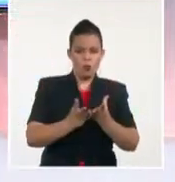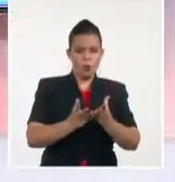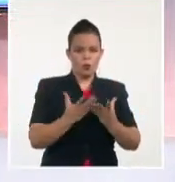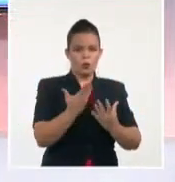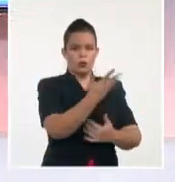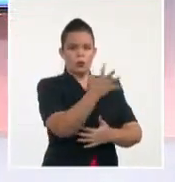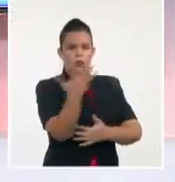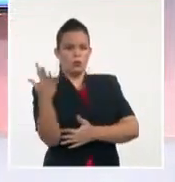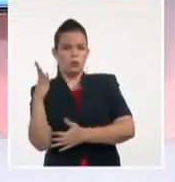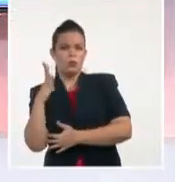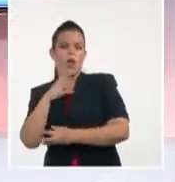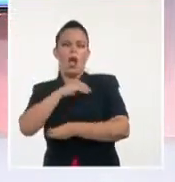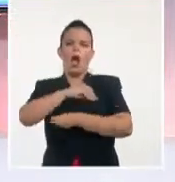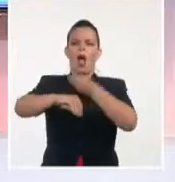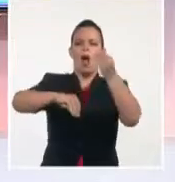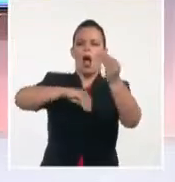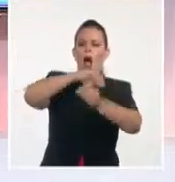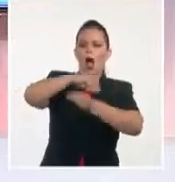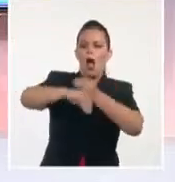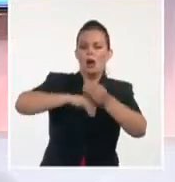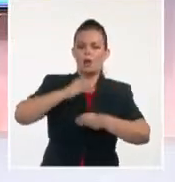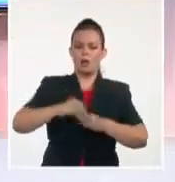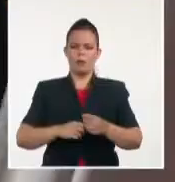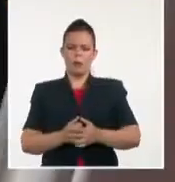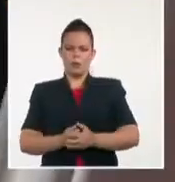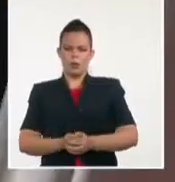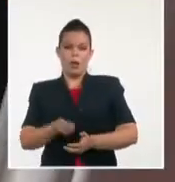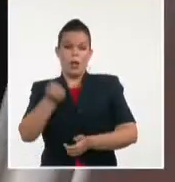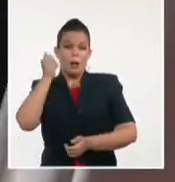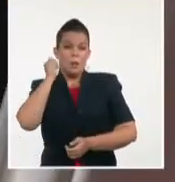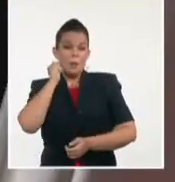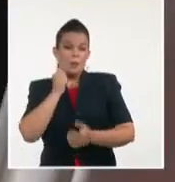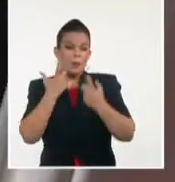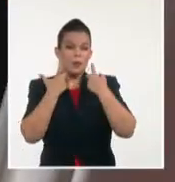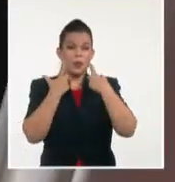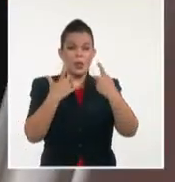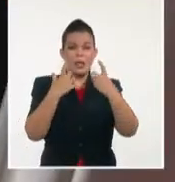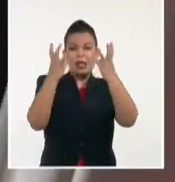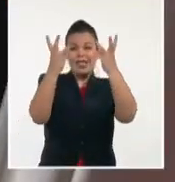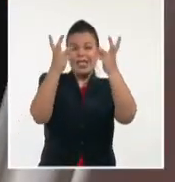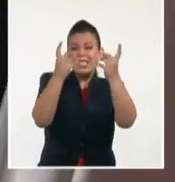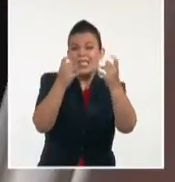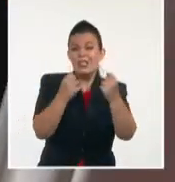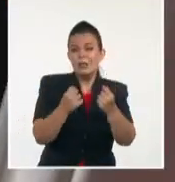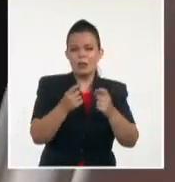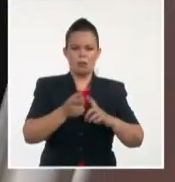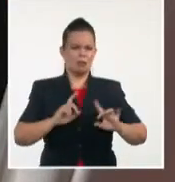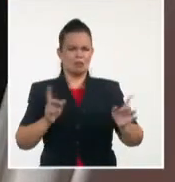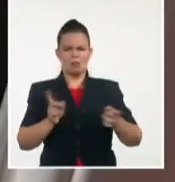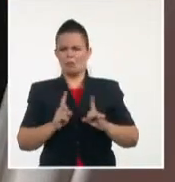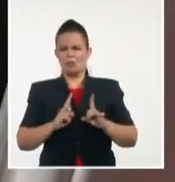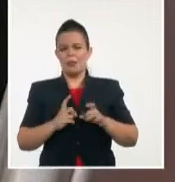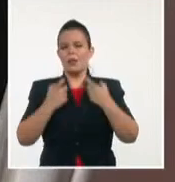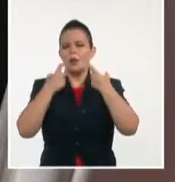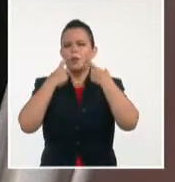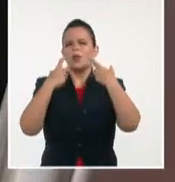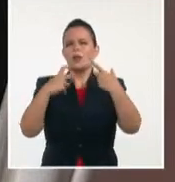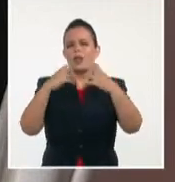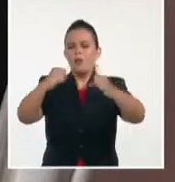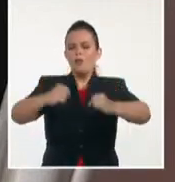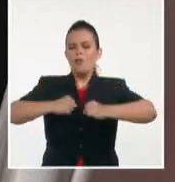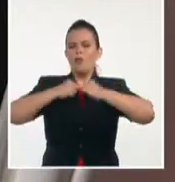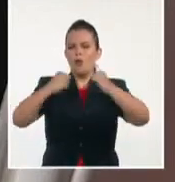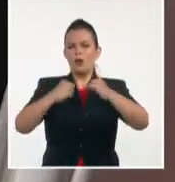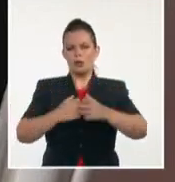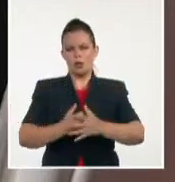es la cantidad, sino la intensidad. Y surgen muchos organismos activos, fuertes, que son los que de